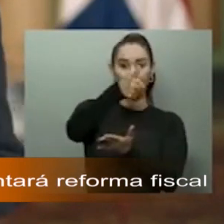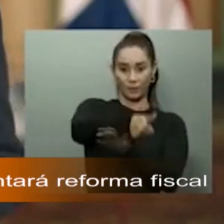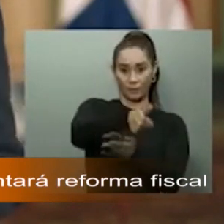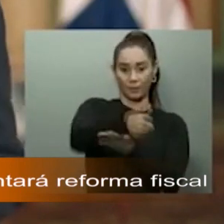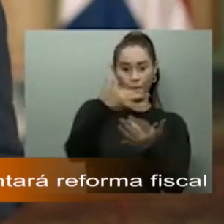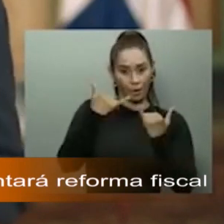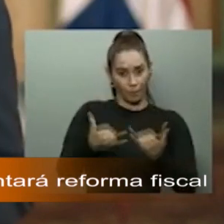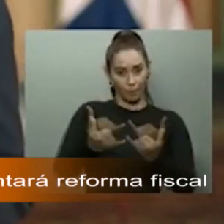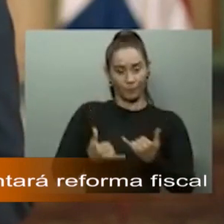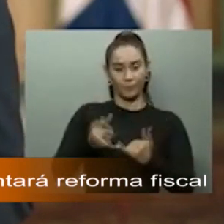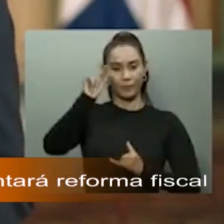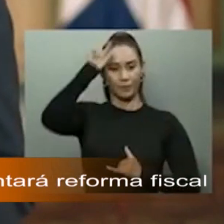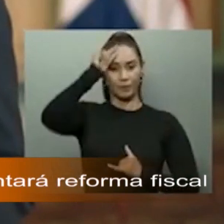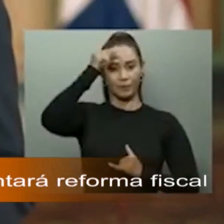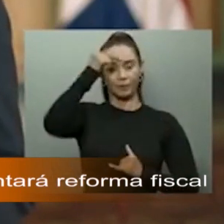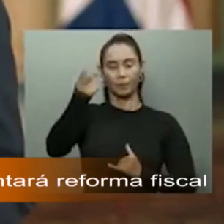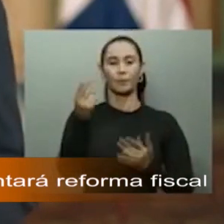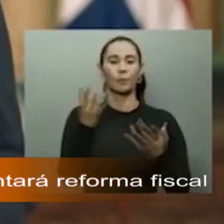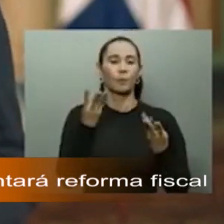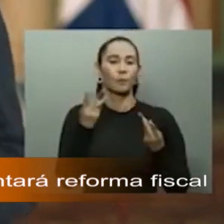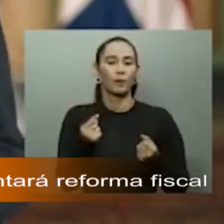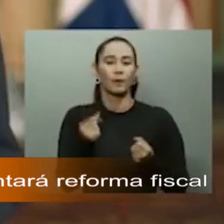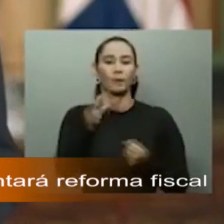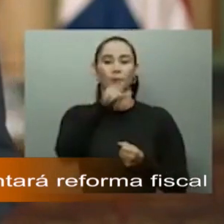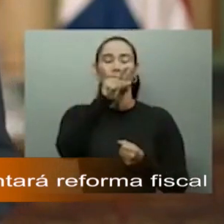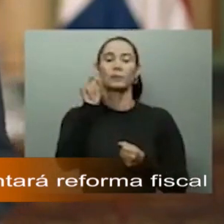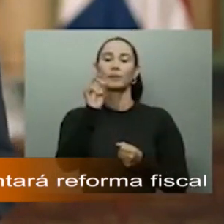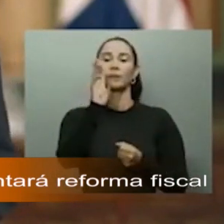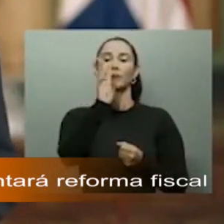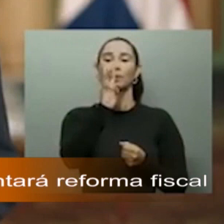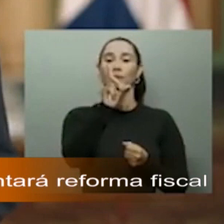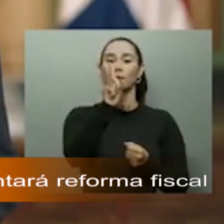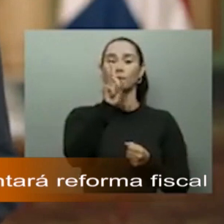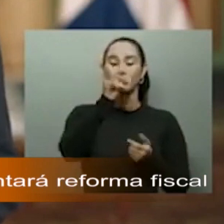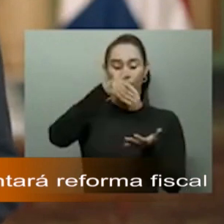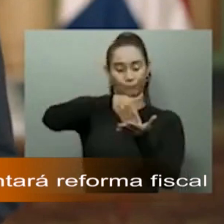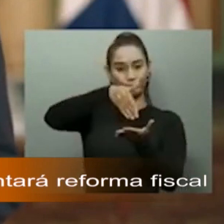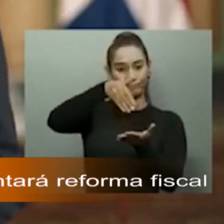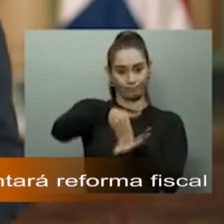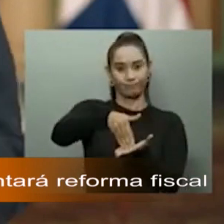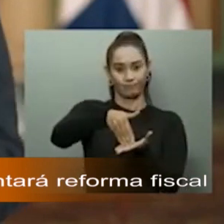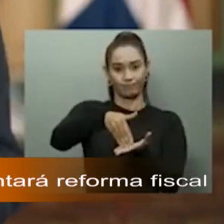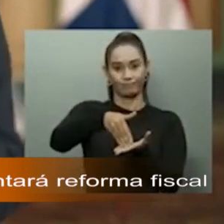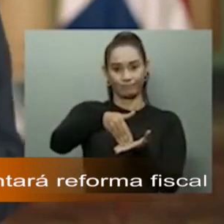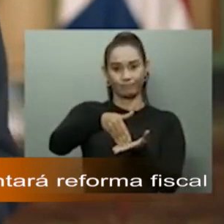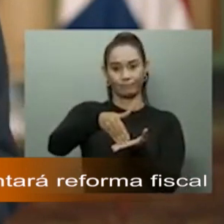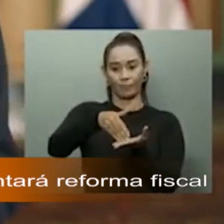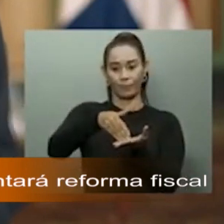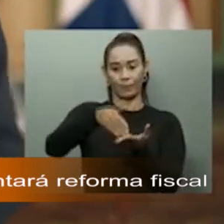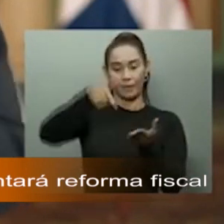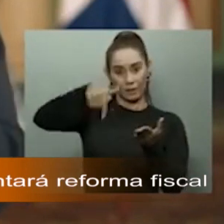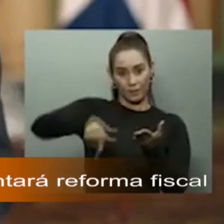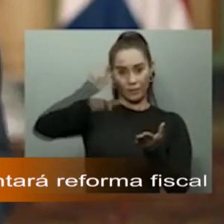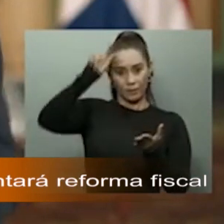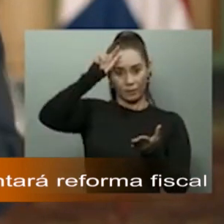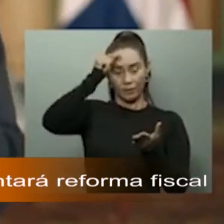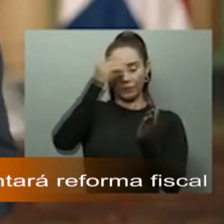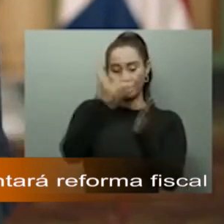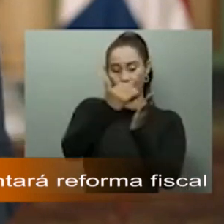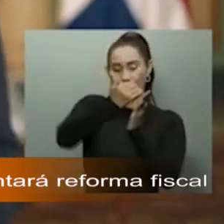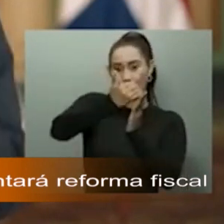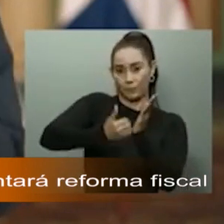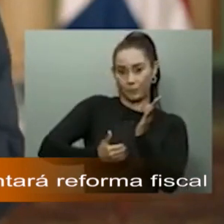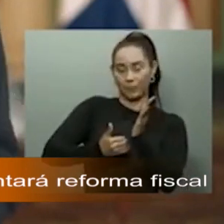no presentar la iniciativa fueron las reformas institucionales aplicada en la gestión que aseguró han empezado a